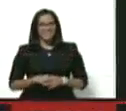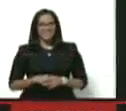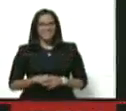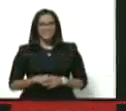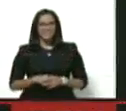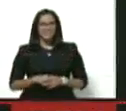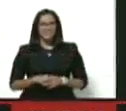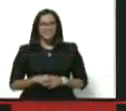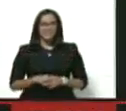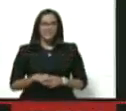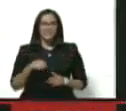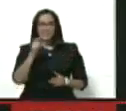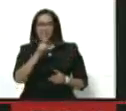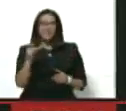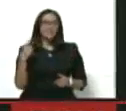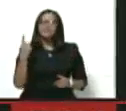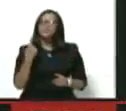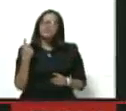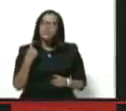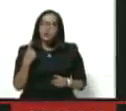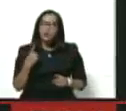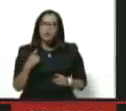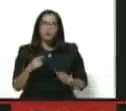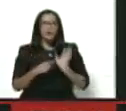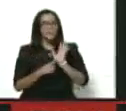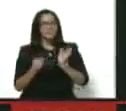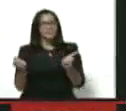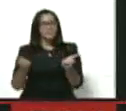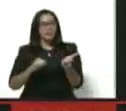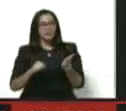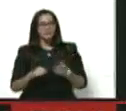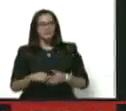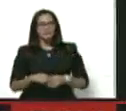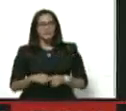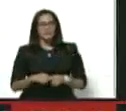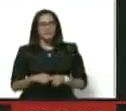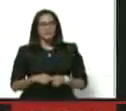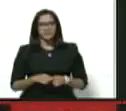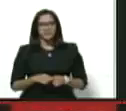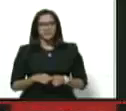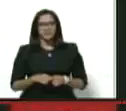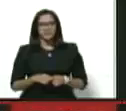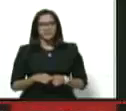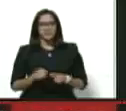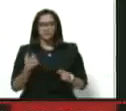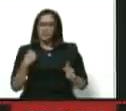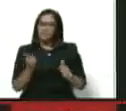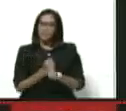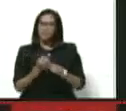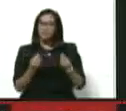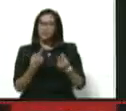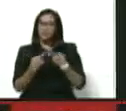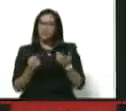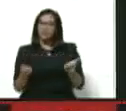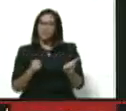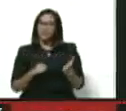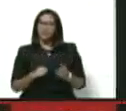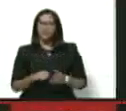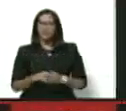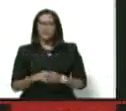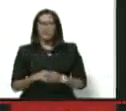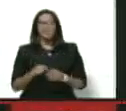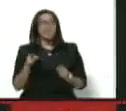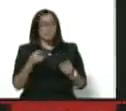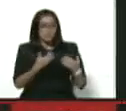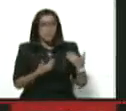aparece gente que solo aparece en el mazo. Sí. Yo me entero de muchas cosas por el mazo. No, y eso,